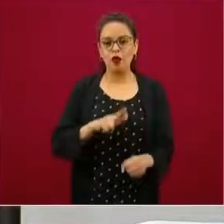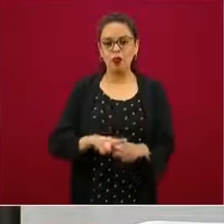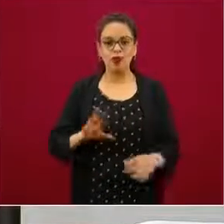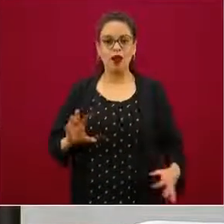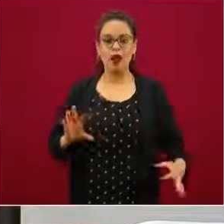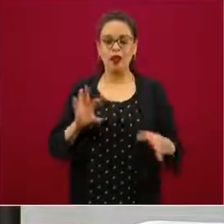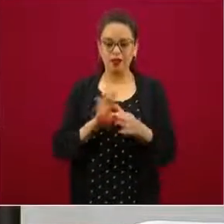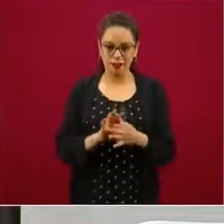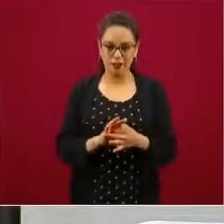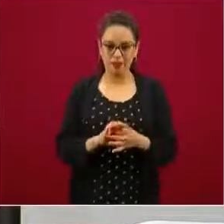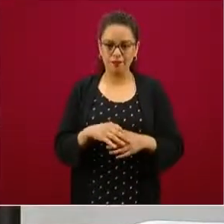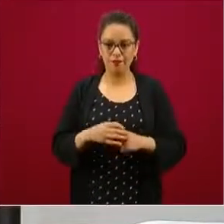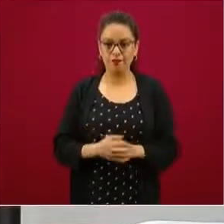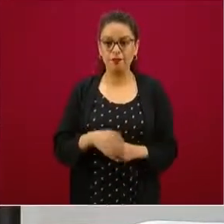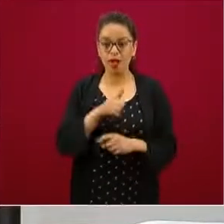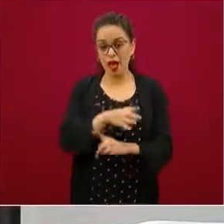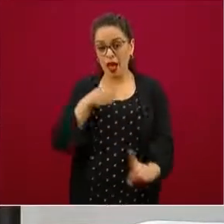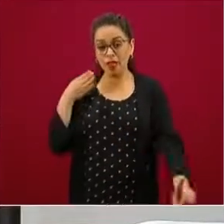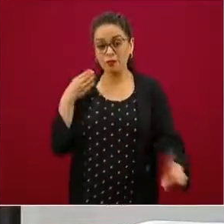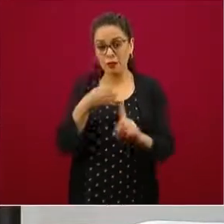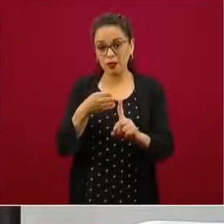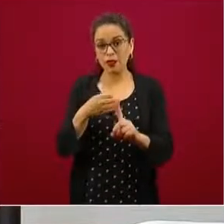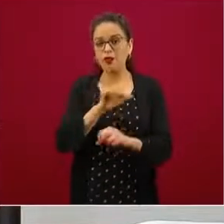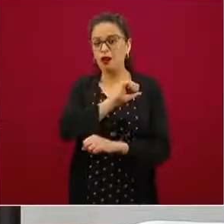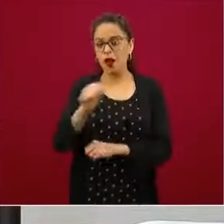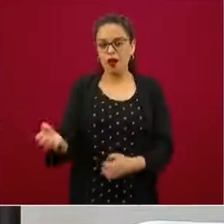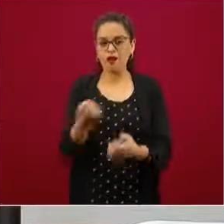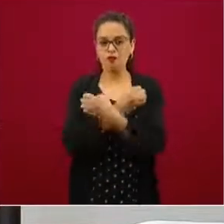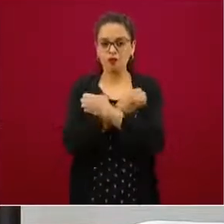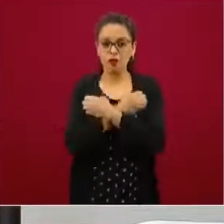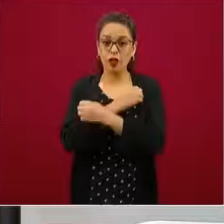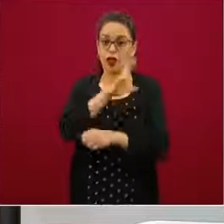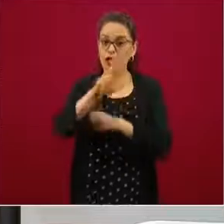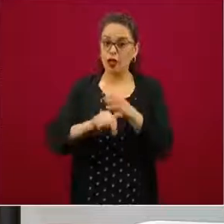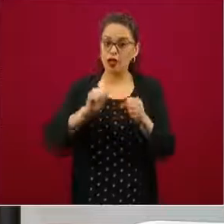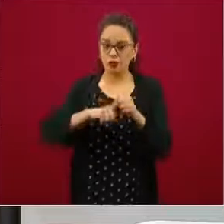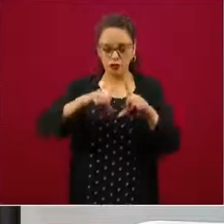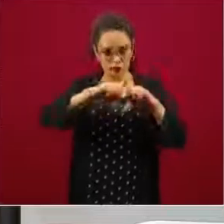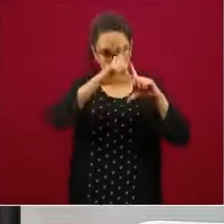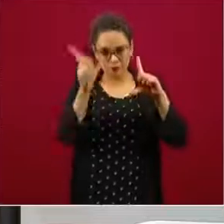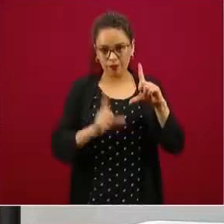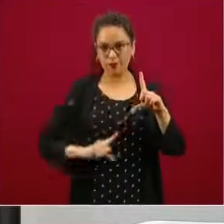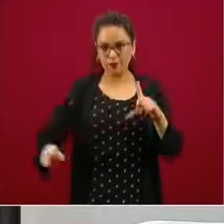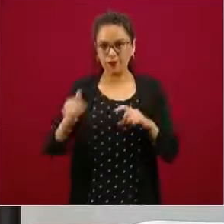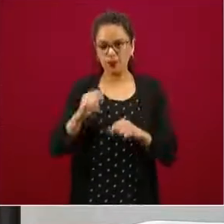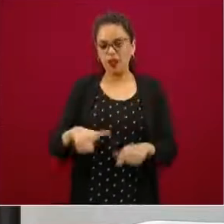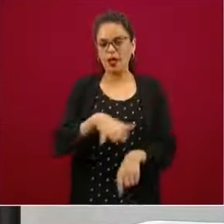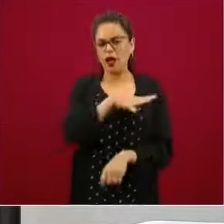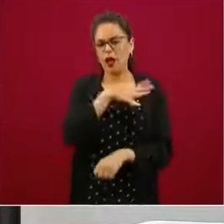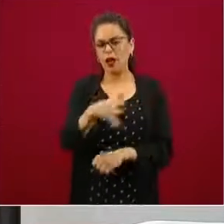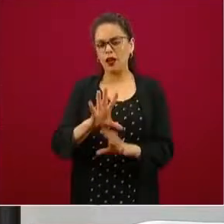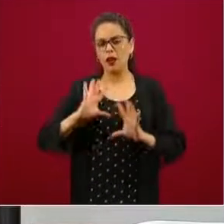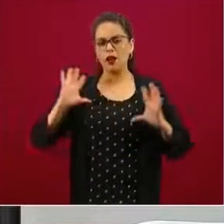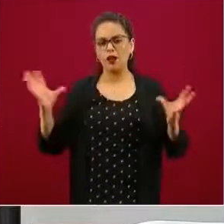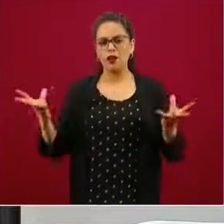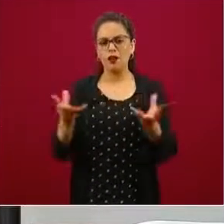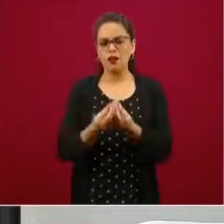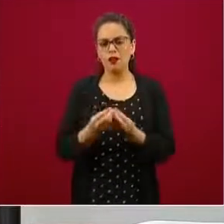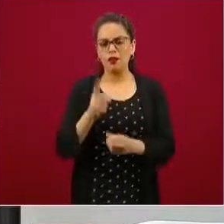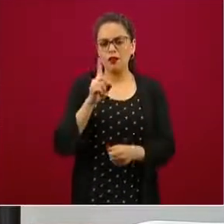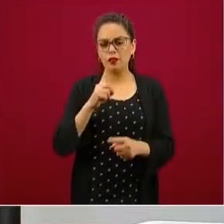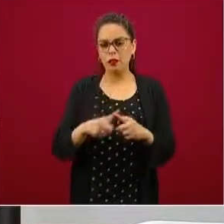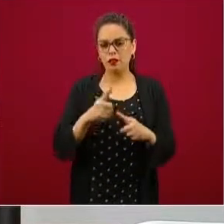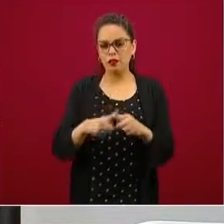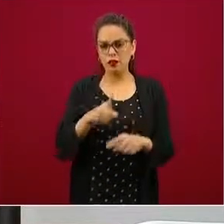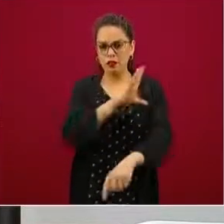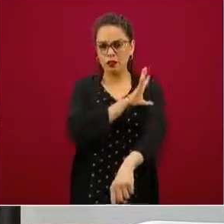elemento específico del sector educativo, del Sistema Educativo Nacional, y el elemento general que coordina el